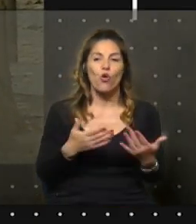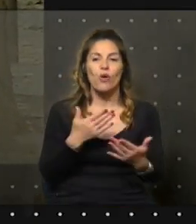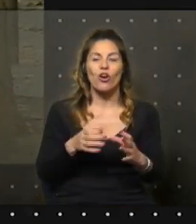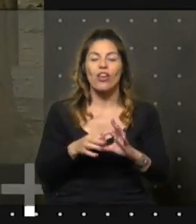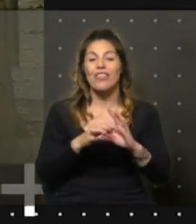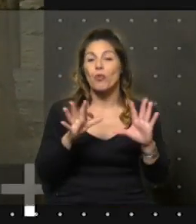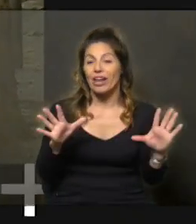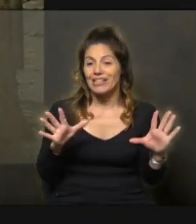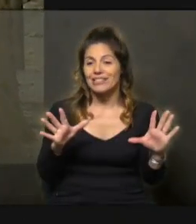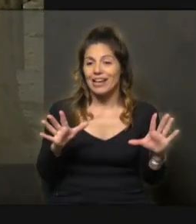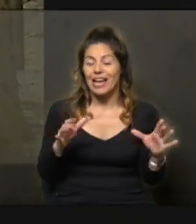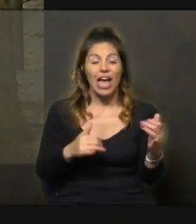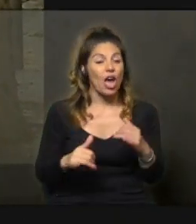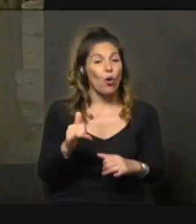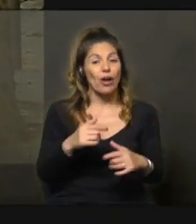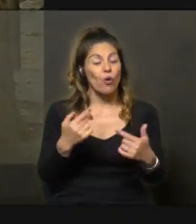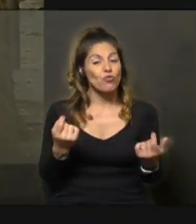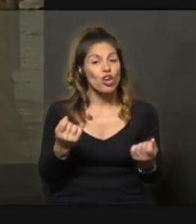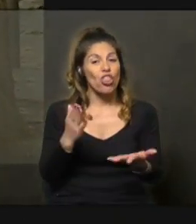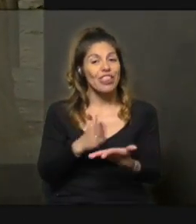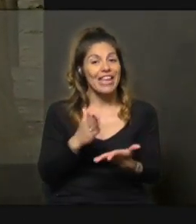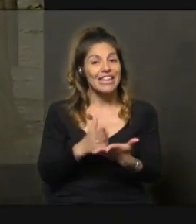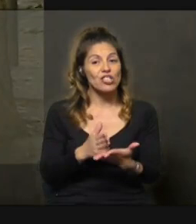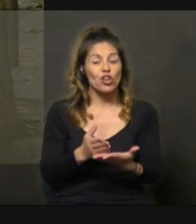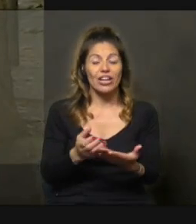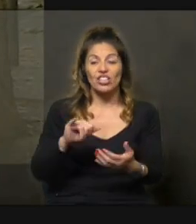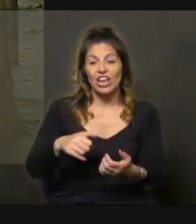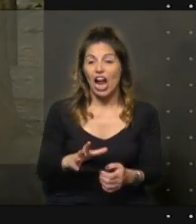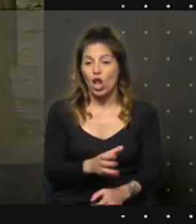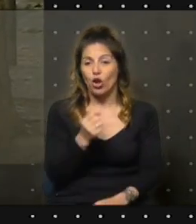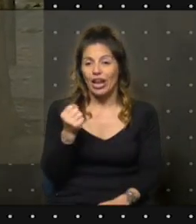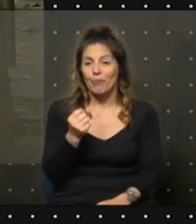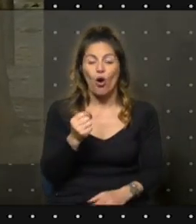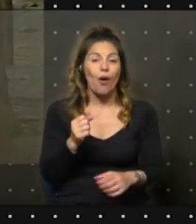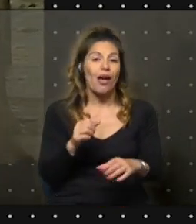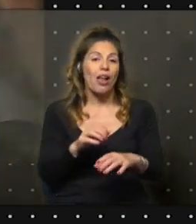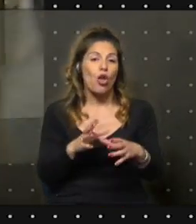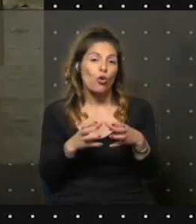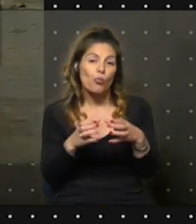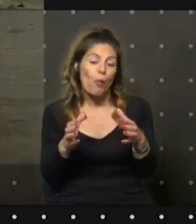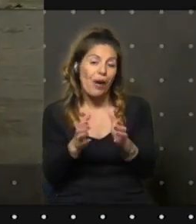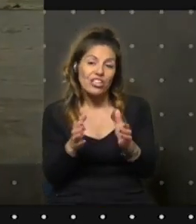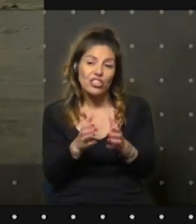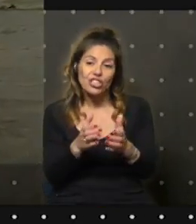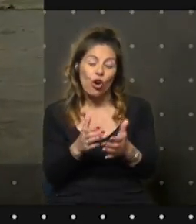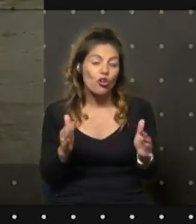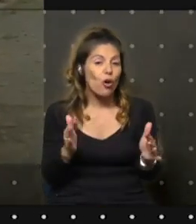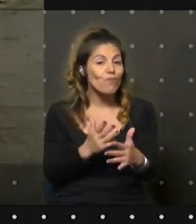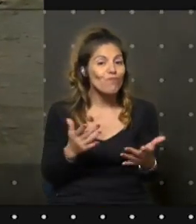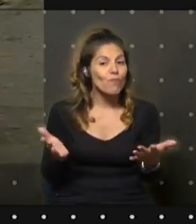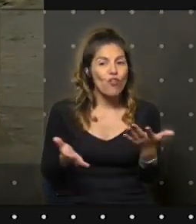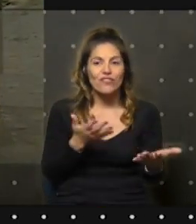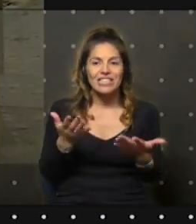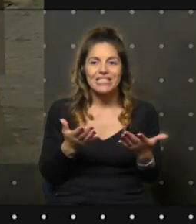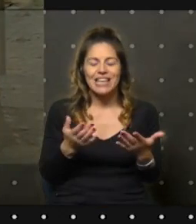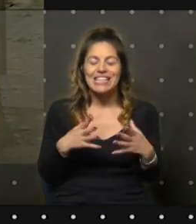democracia se pone en juego un montón de derechos que adquirimos en el cual las minorías a veces nos movilizan y sentimos que hay cosas